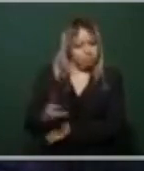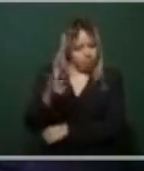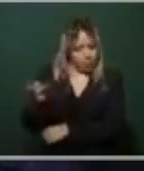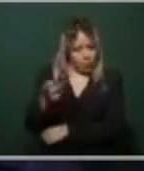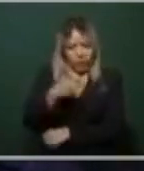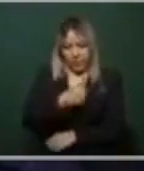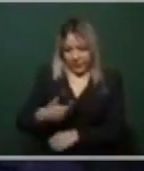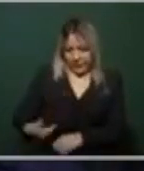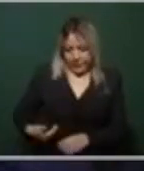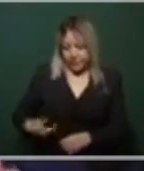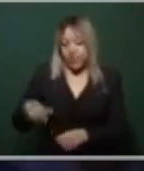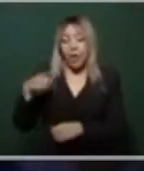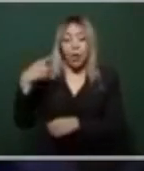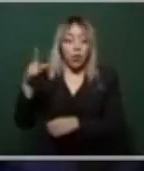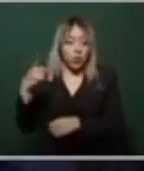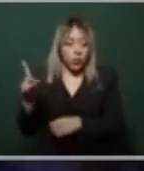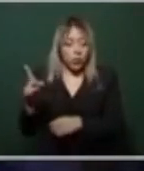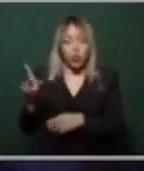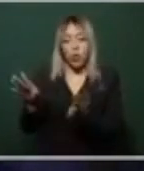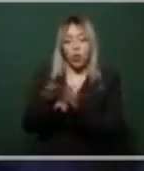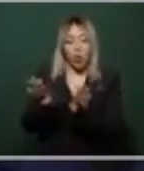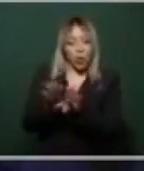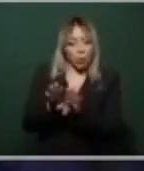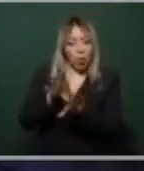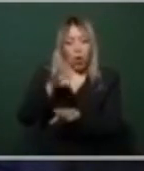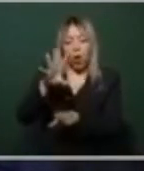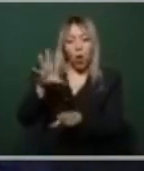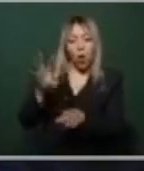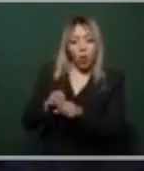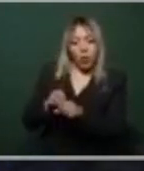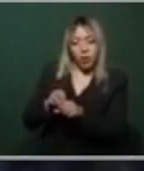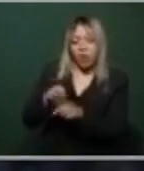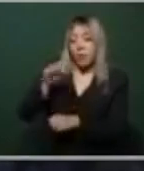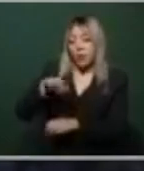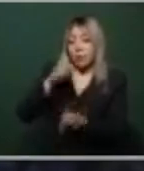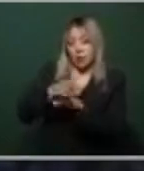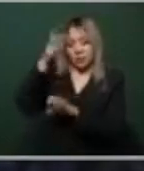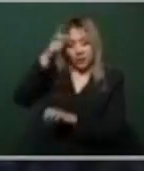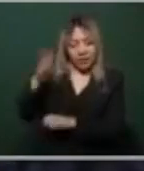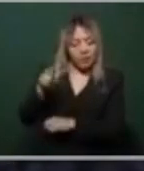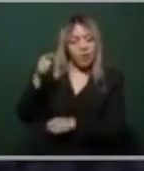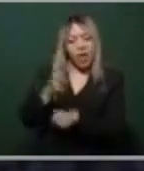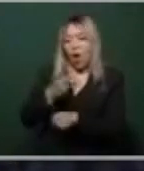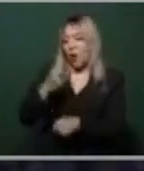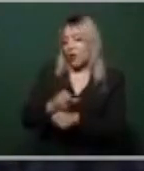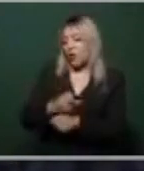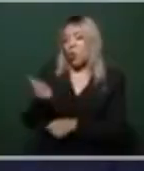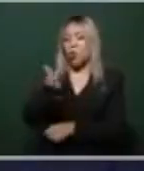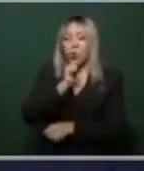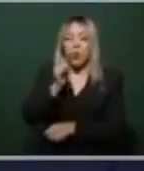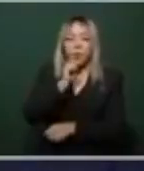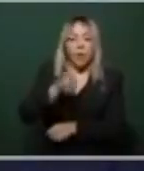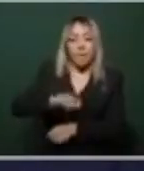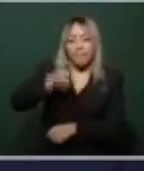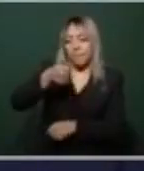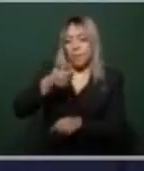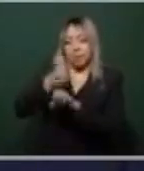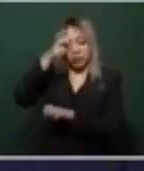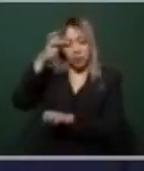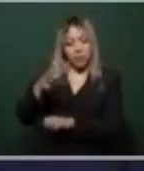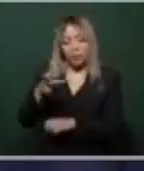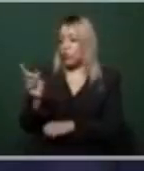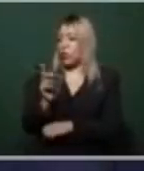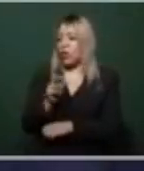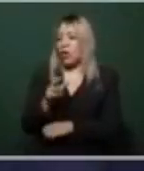tiene que ver con si su postura es absoluta en base a que el Estado de Hidalgo no entraría en una primera etapa de la Guardia Nacional.